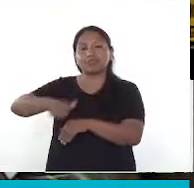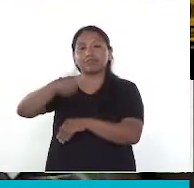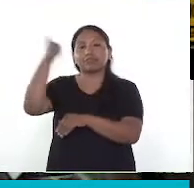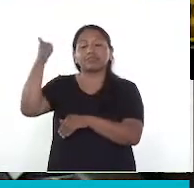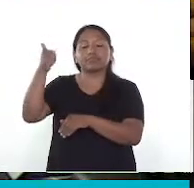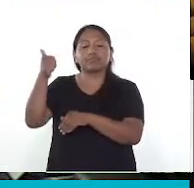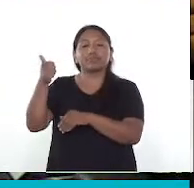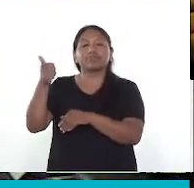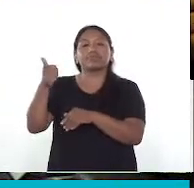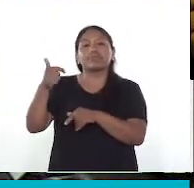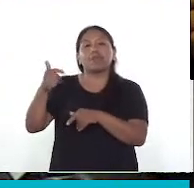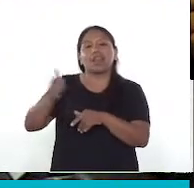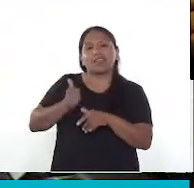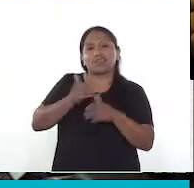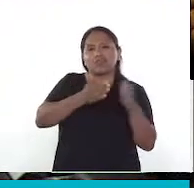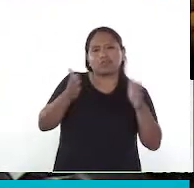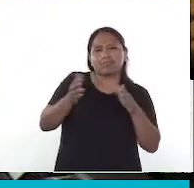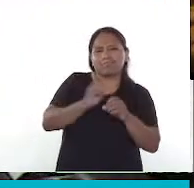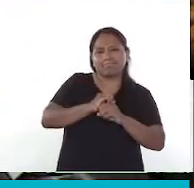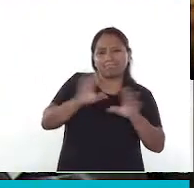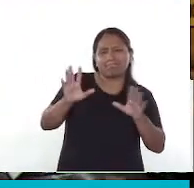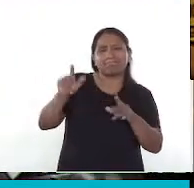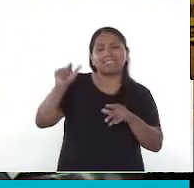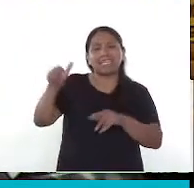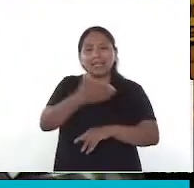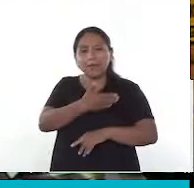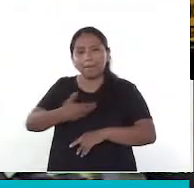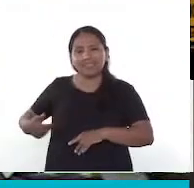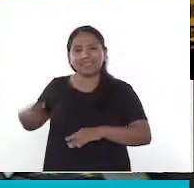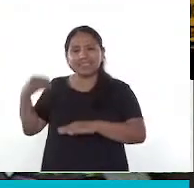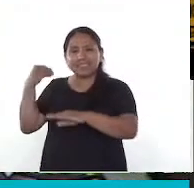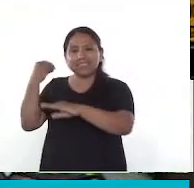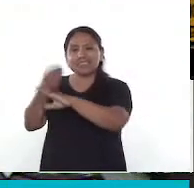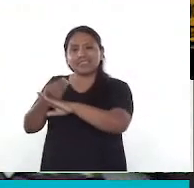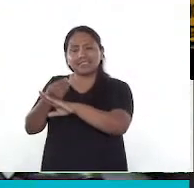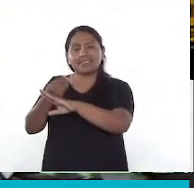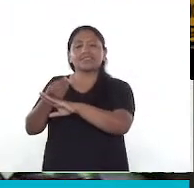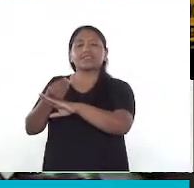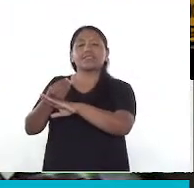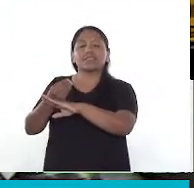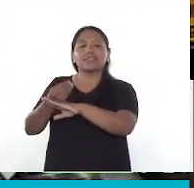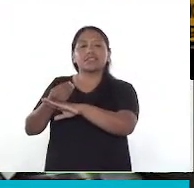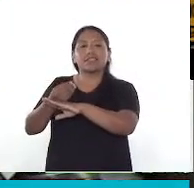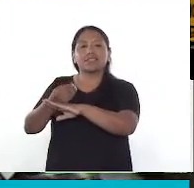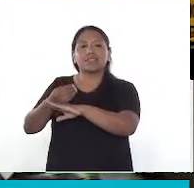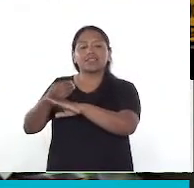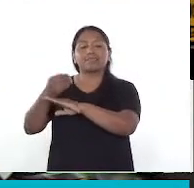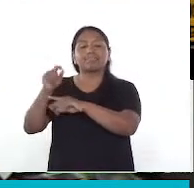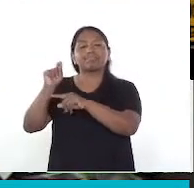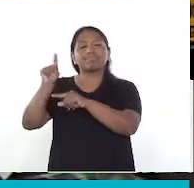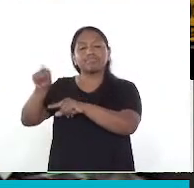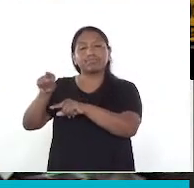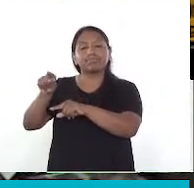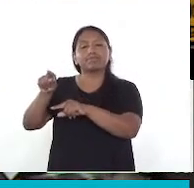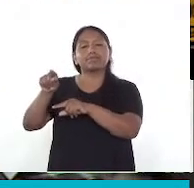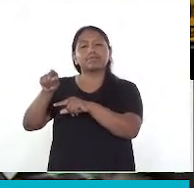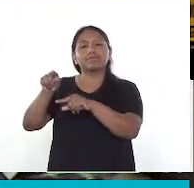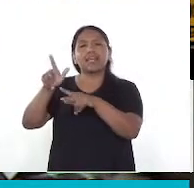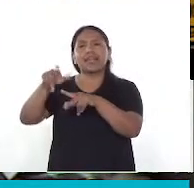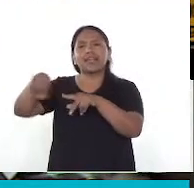de este país y fue el presidente que luego de asumir uso en los